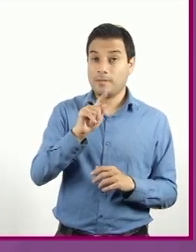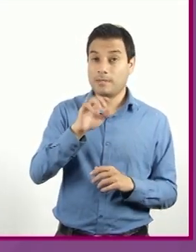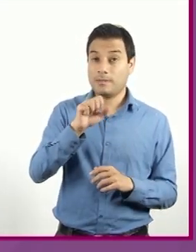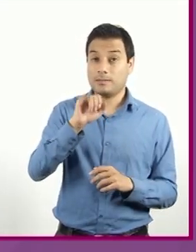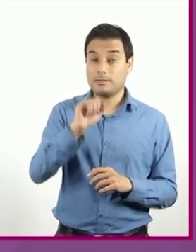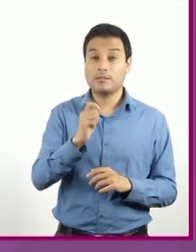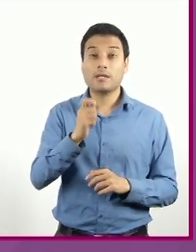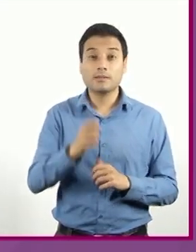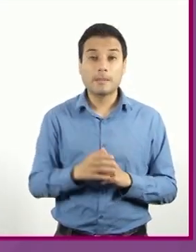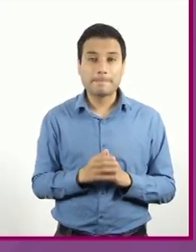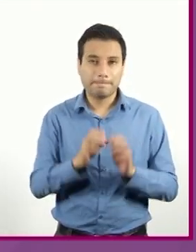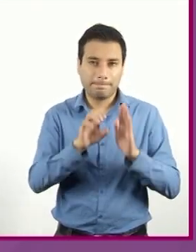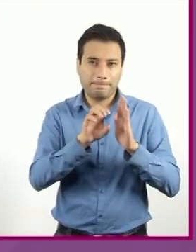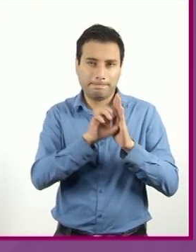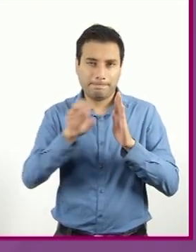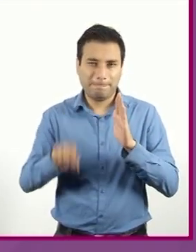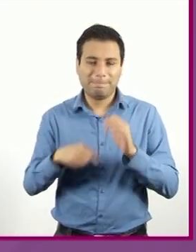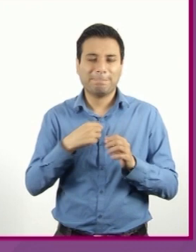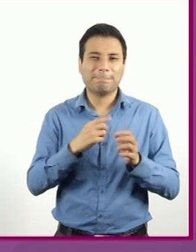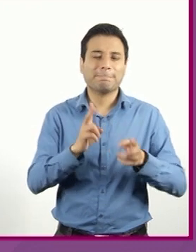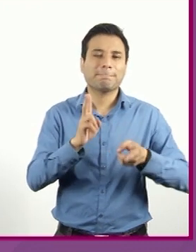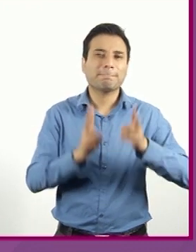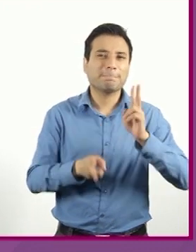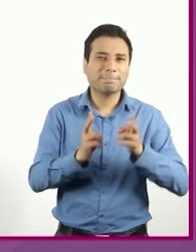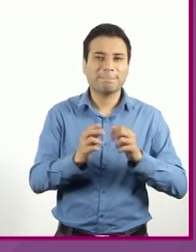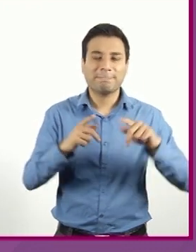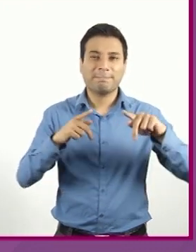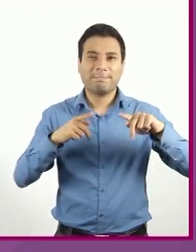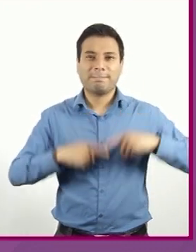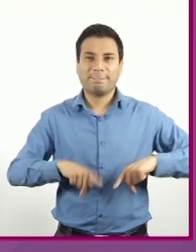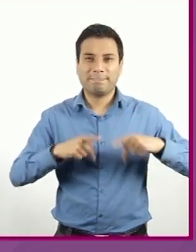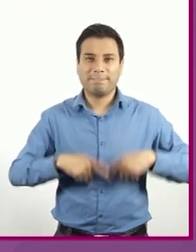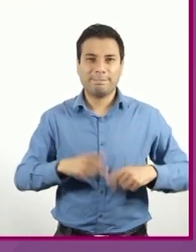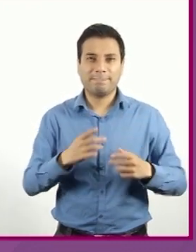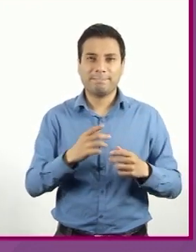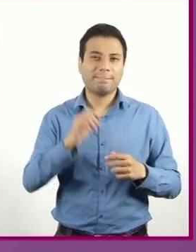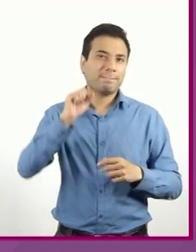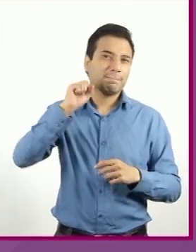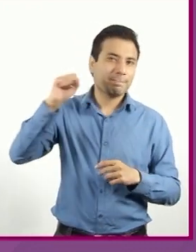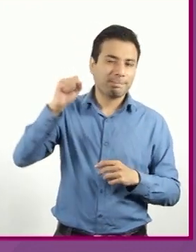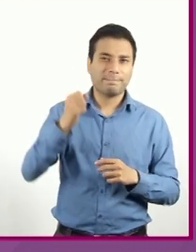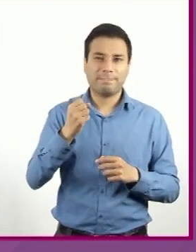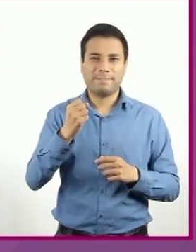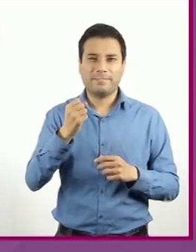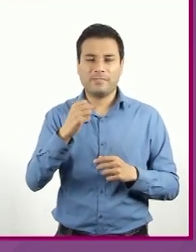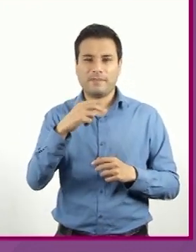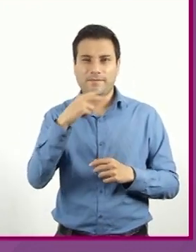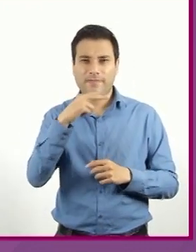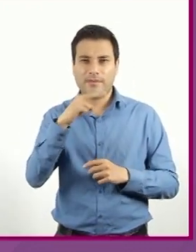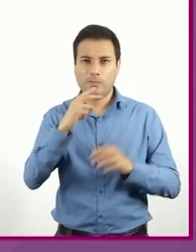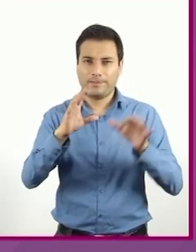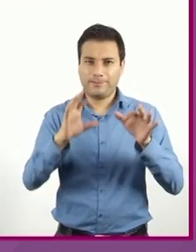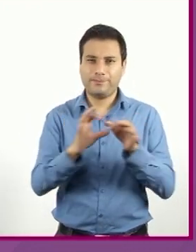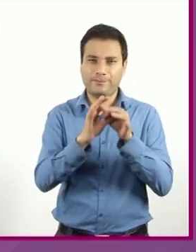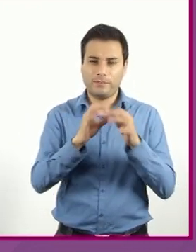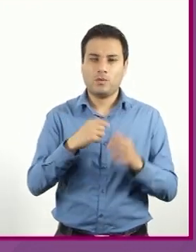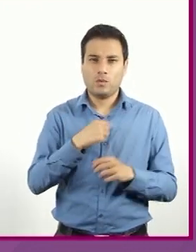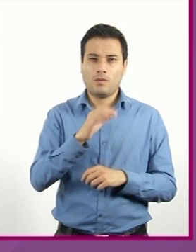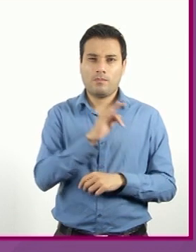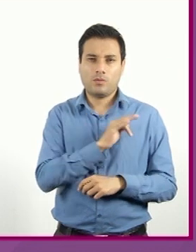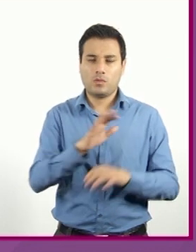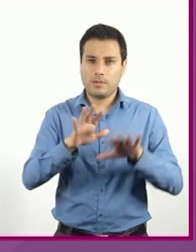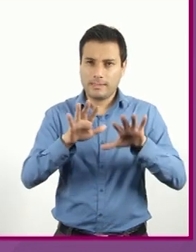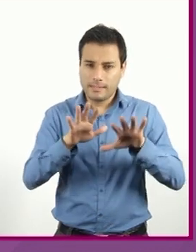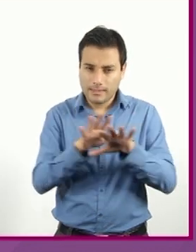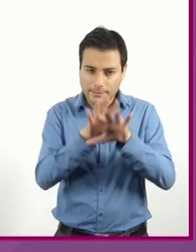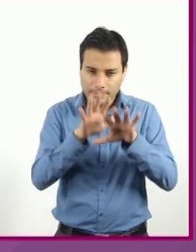evidente cuando hablamos de la relación entre el sujeto y el verbo, es decir, podemos modificar el